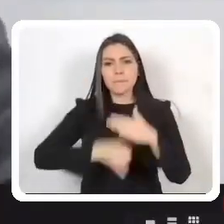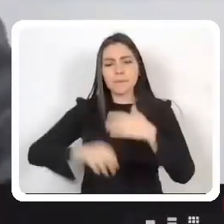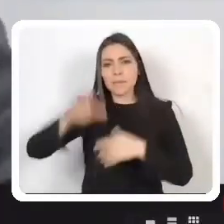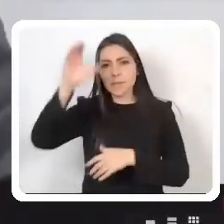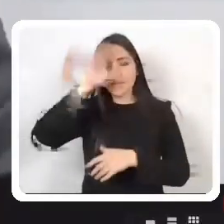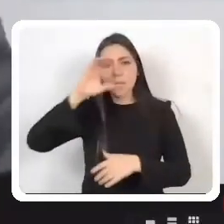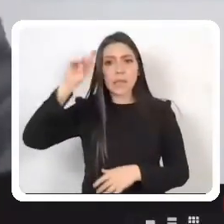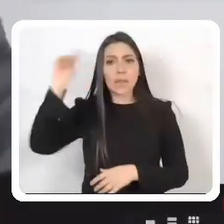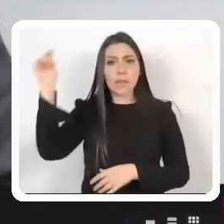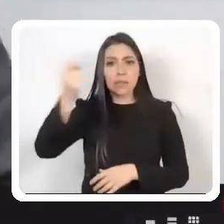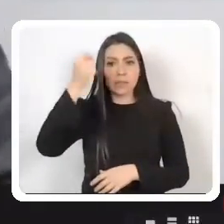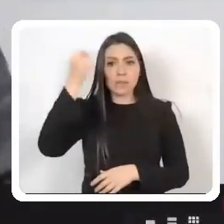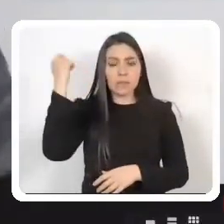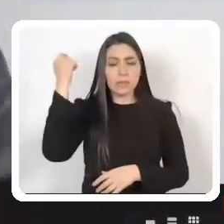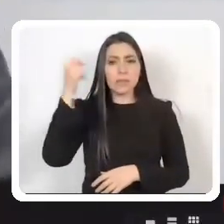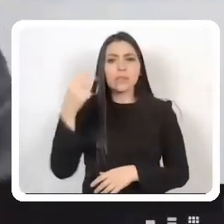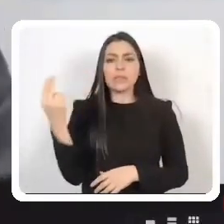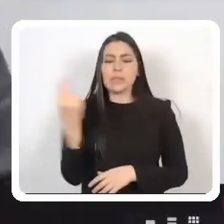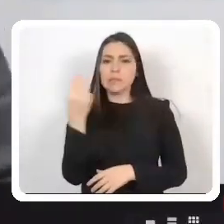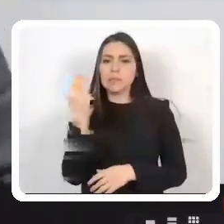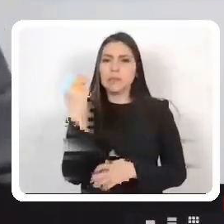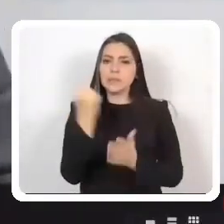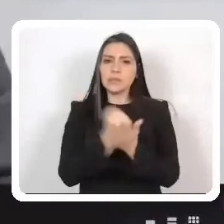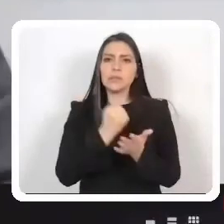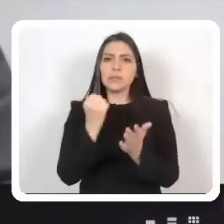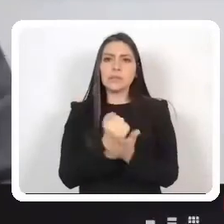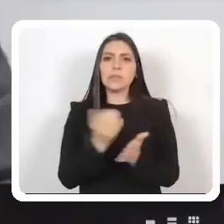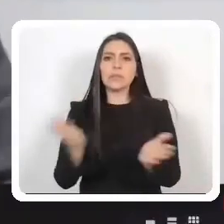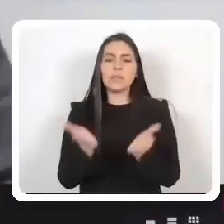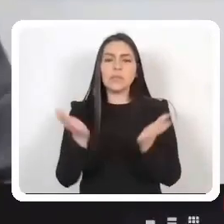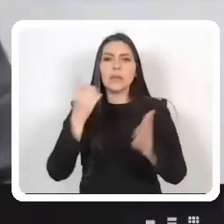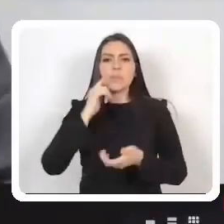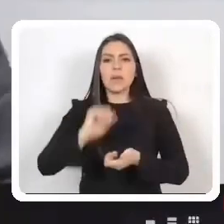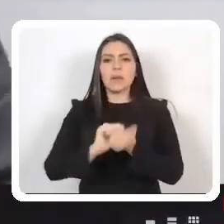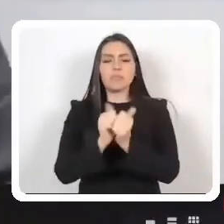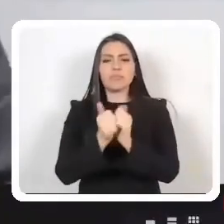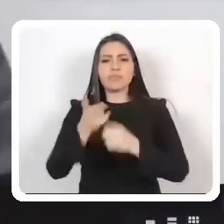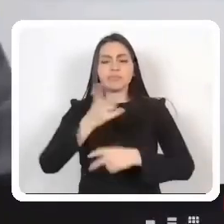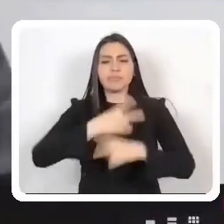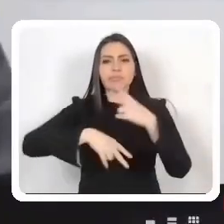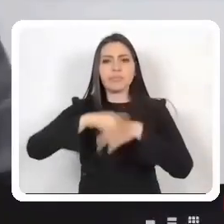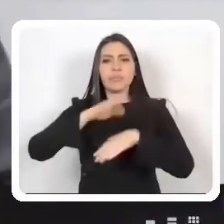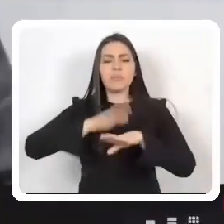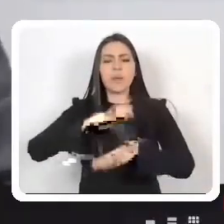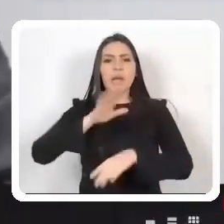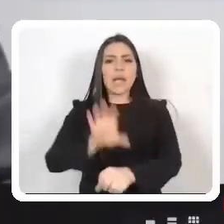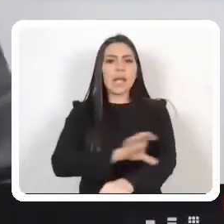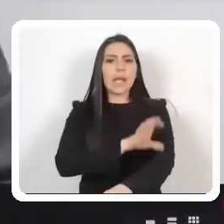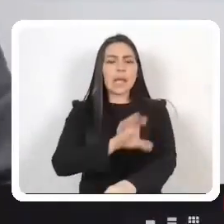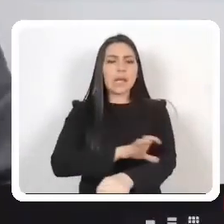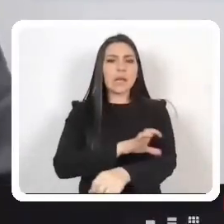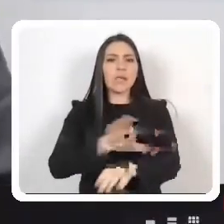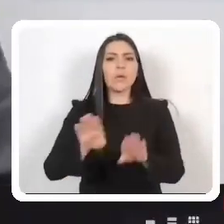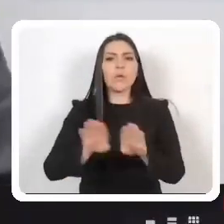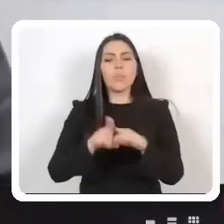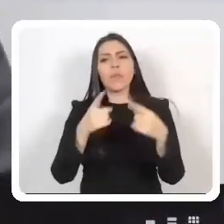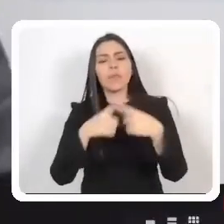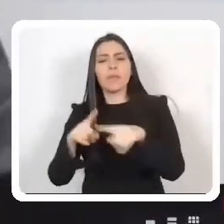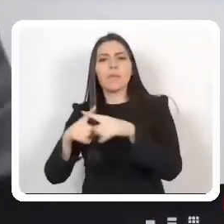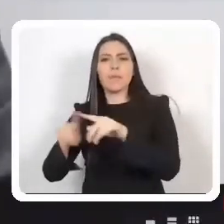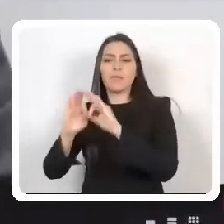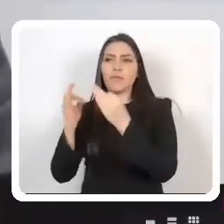científico-tecnológico, se debe impulsar la generación de fuentes energéticas vía métodos alternativos, pero